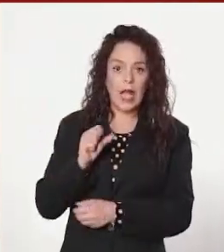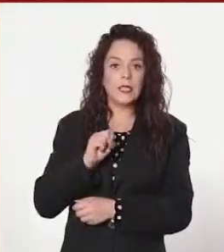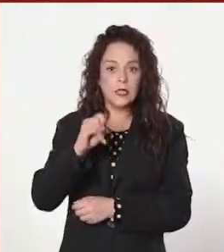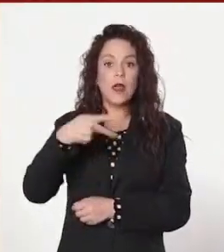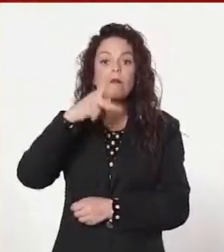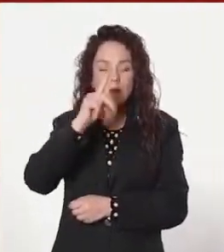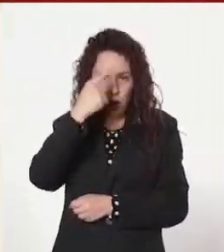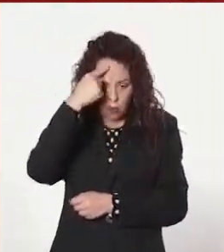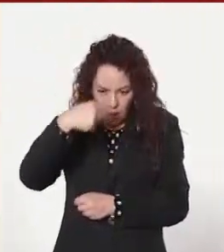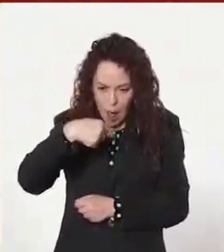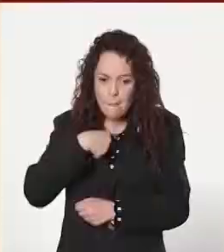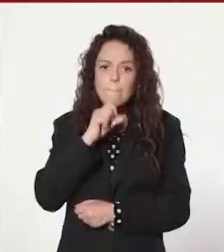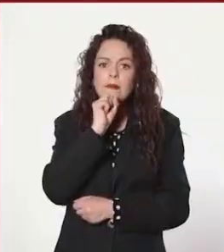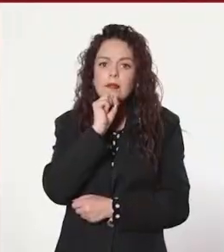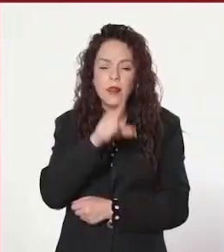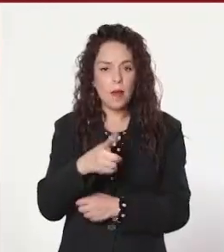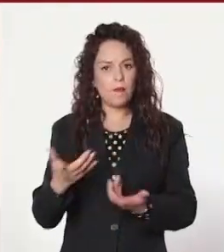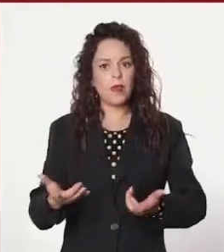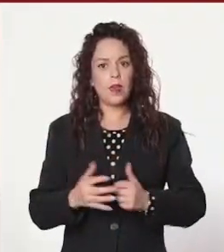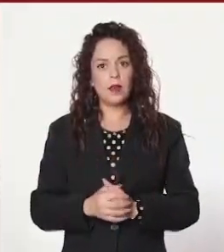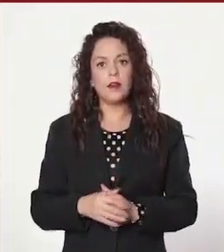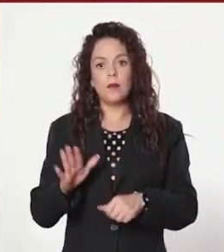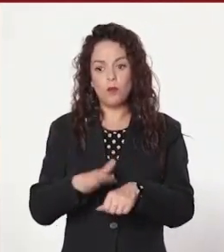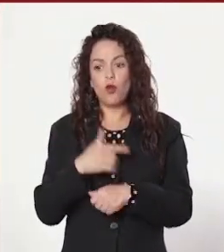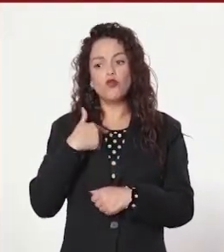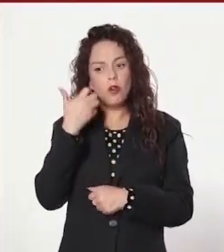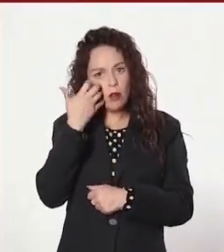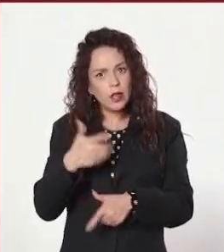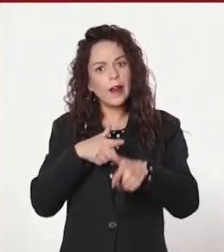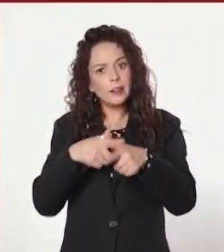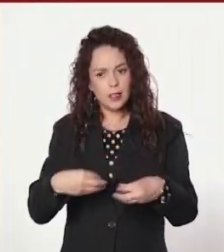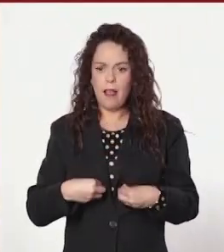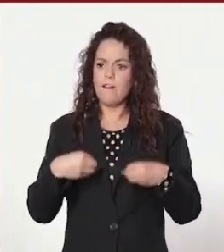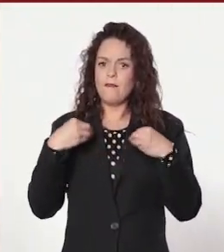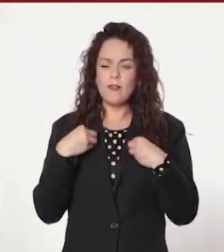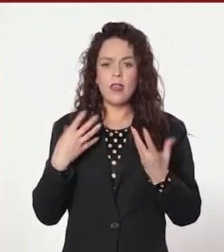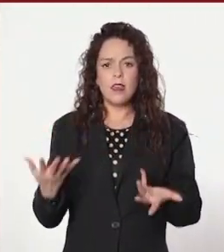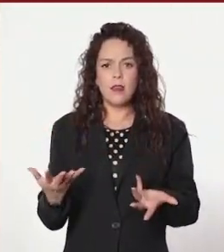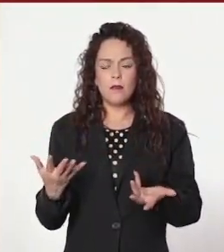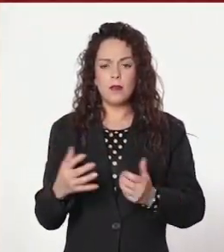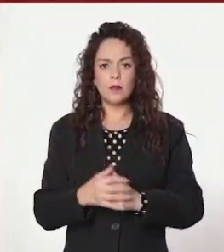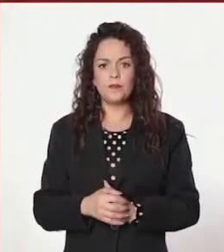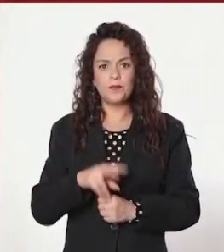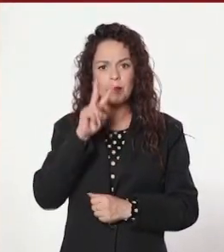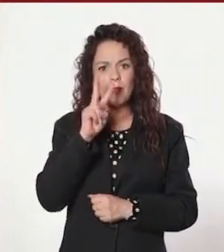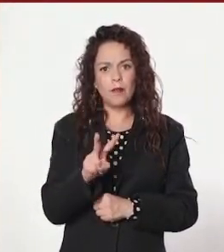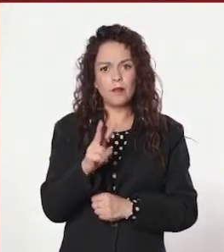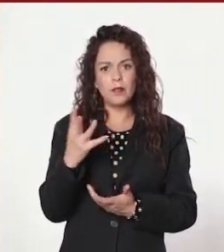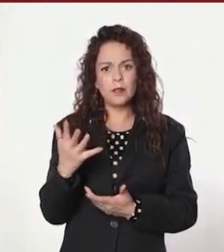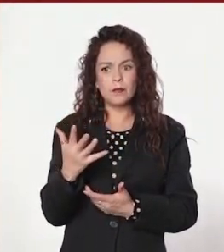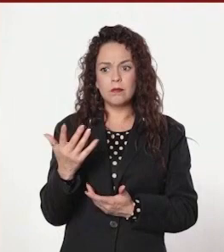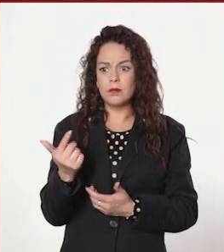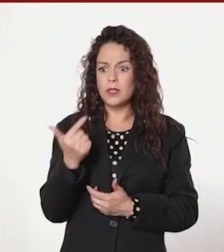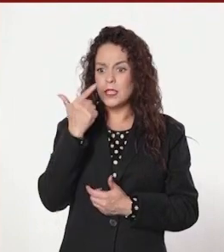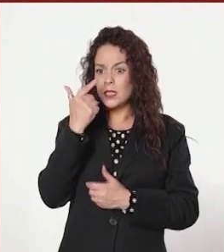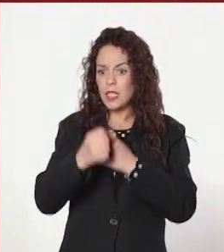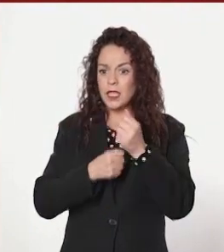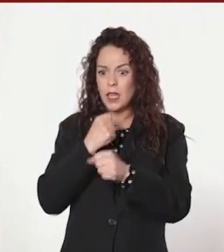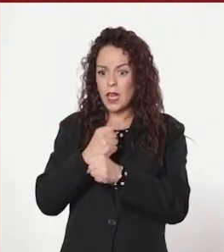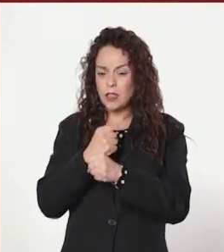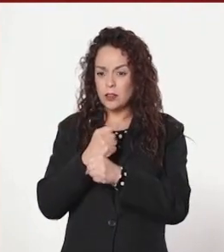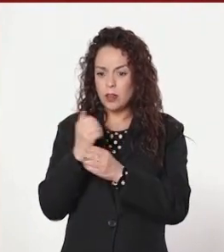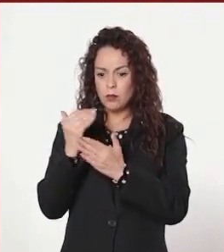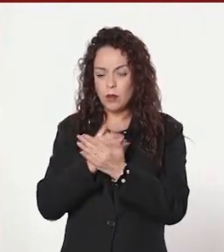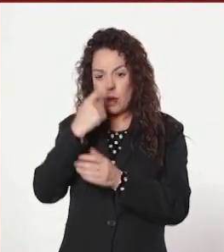por mí. O sea, es por mí, porque yo quiero seguir viviendo. O sea, nos quedan poco menos de 7 años